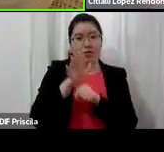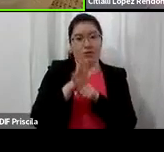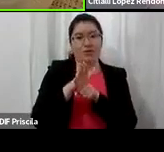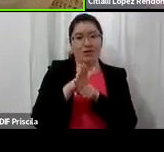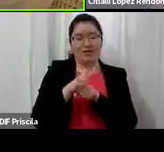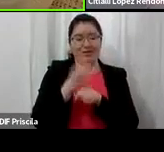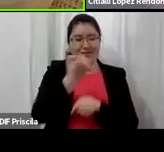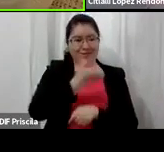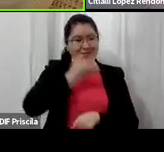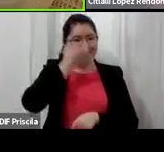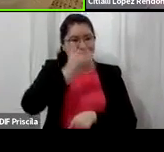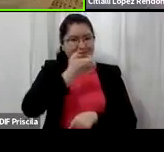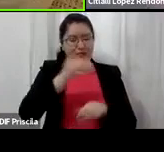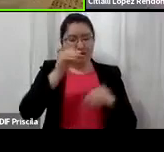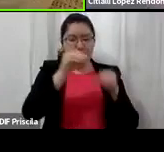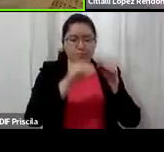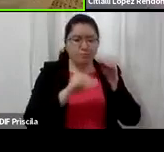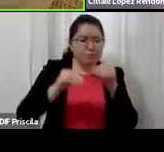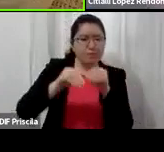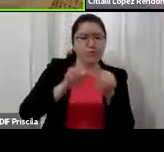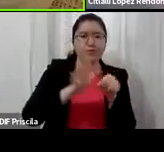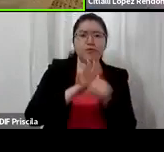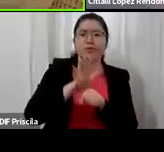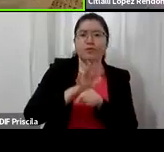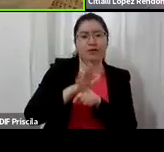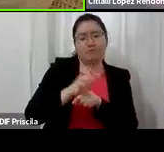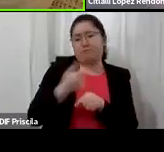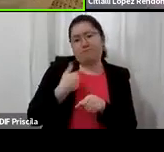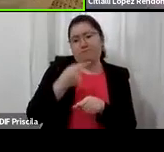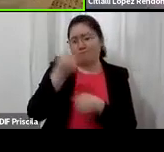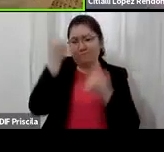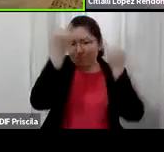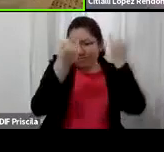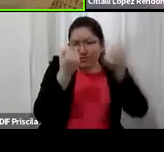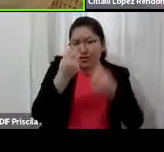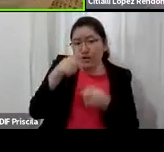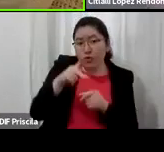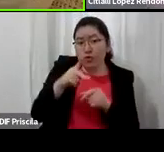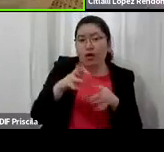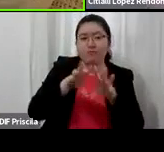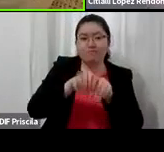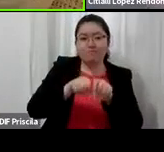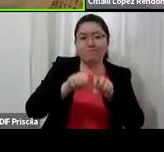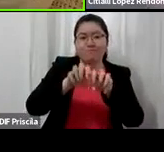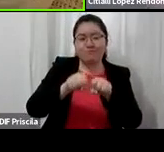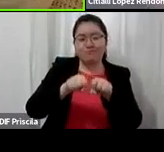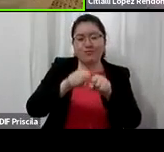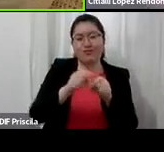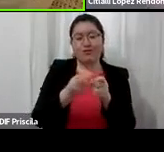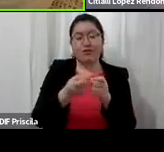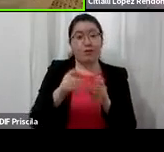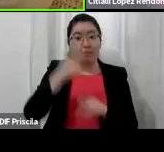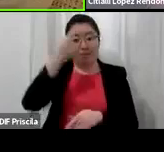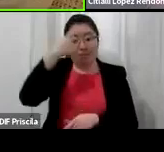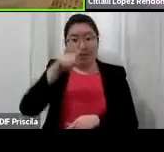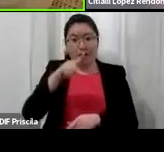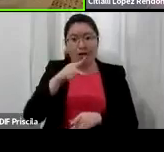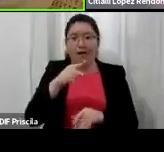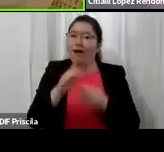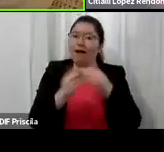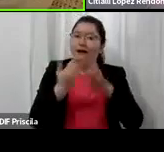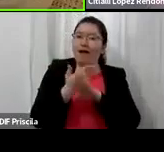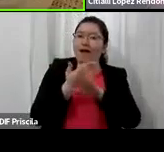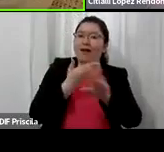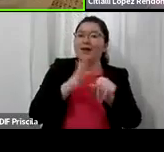donde pudieran generar propuestas con plastilina de qué se les ocurría para contrarrestar los efectos de